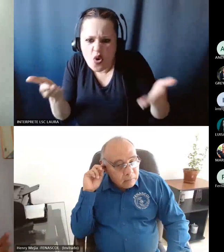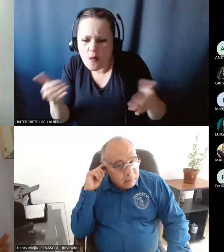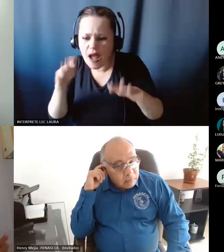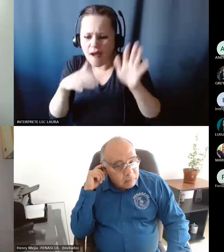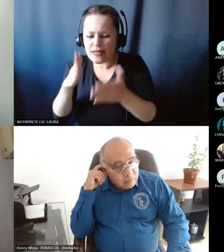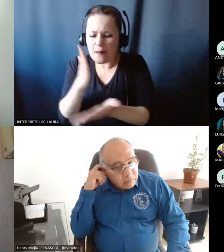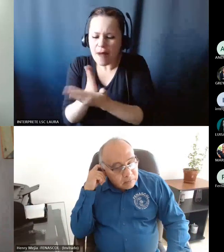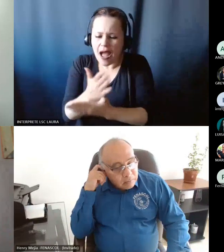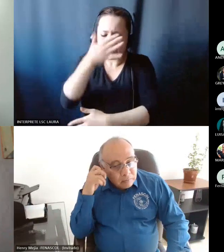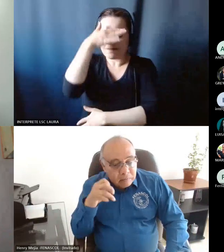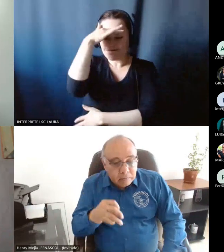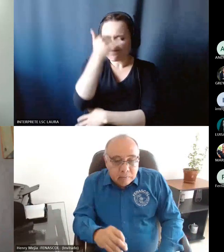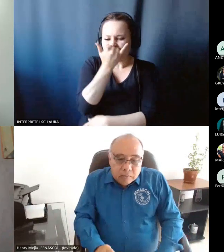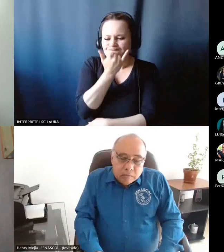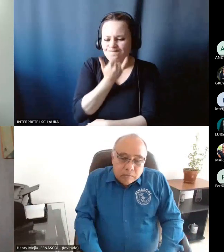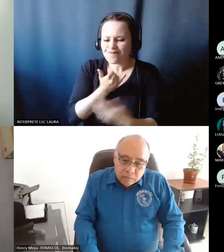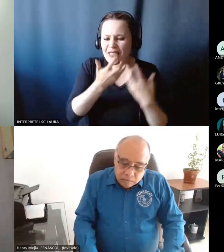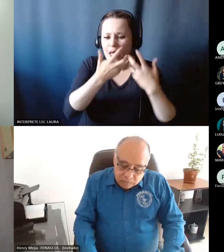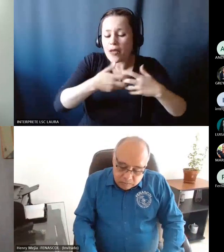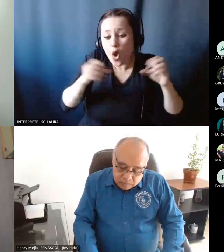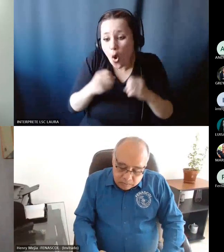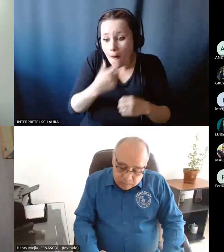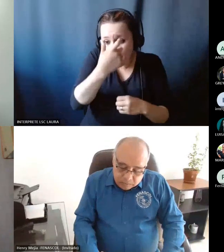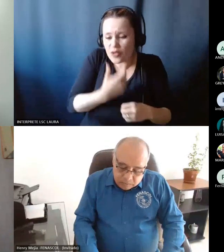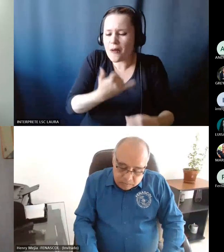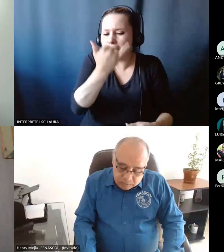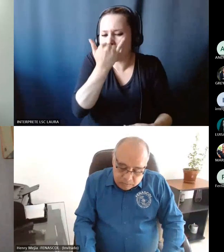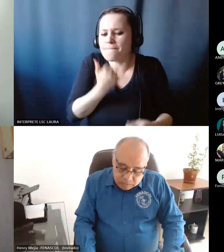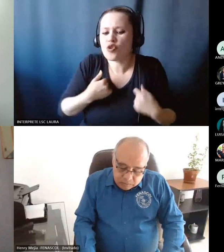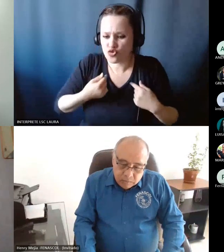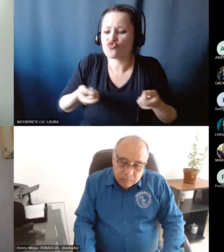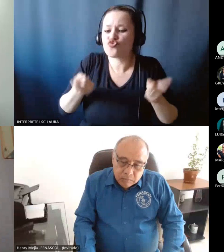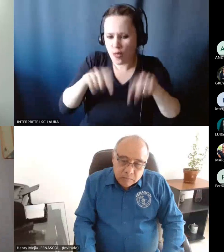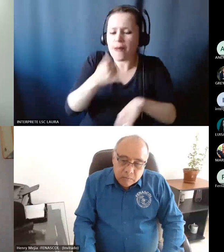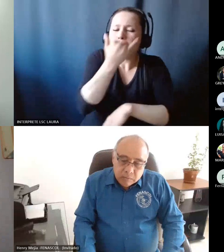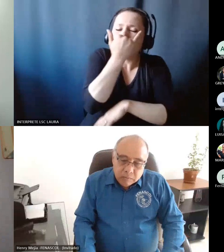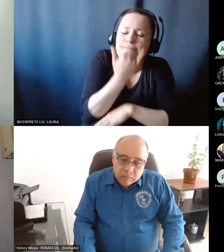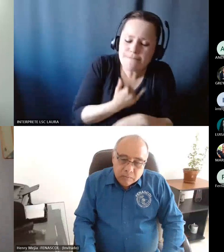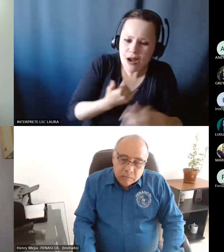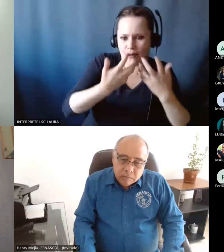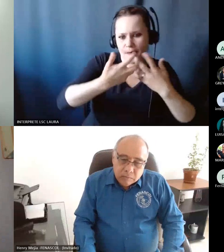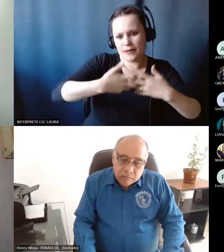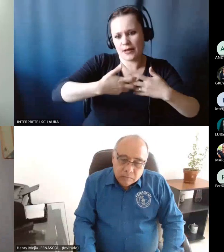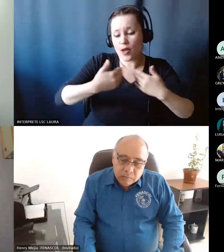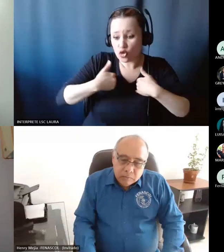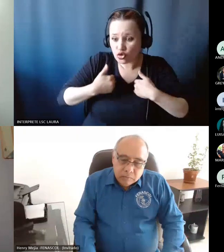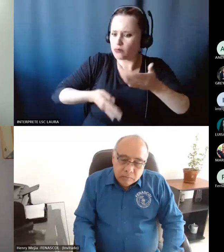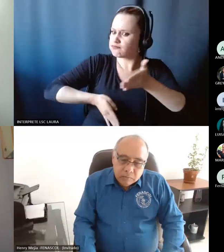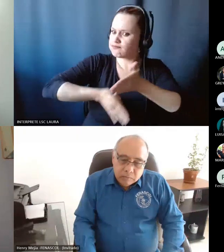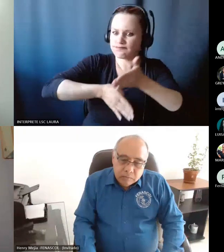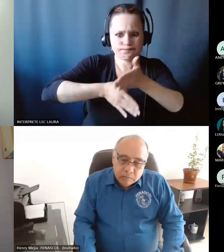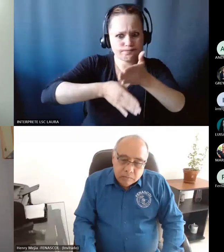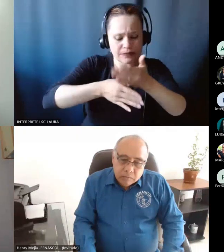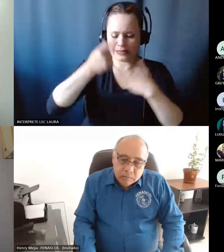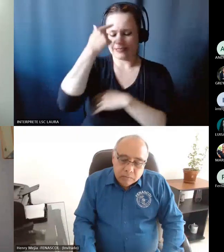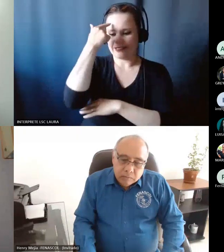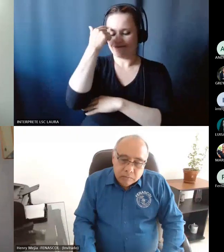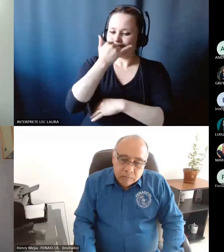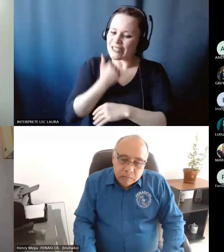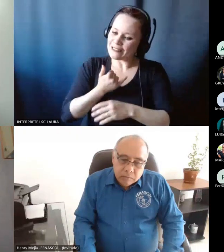equivoca como empresa o como persona Yo también me he equivocado en este proceso Pero sigo en esta apuesta porque es